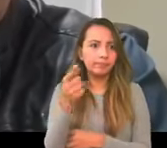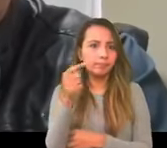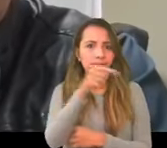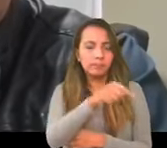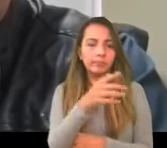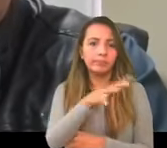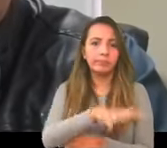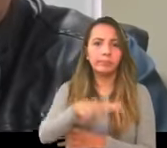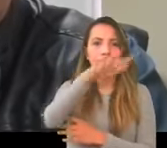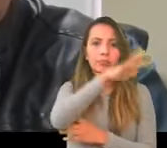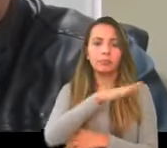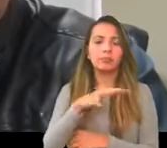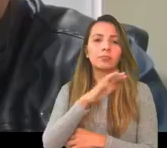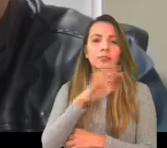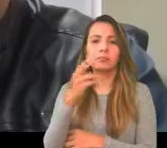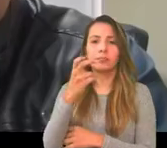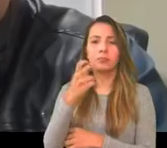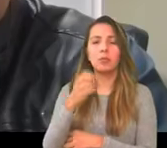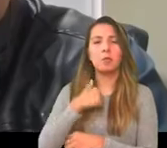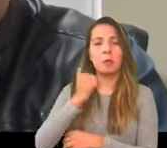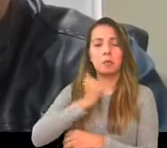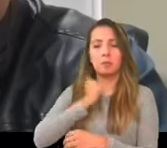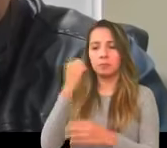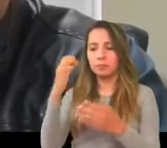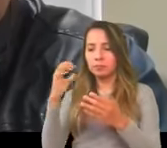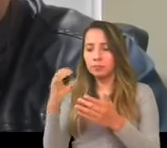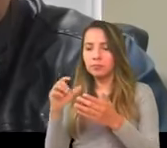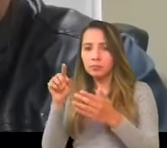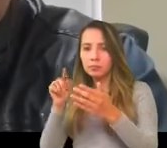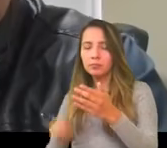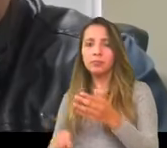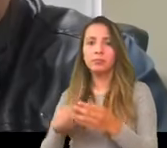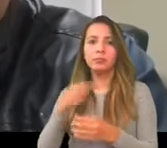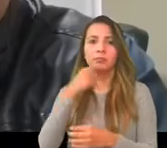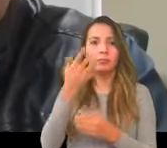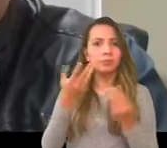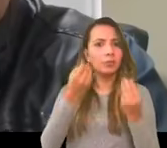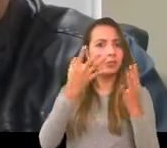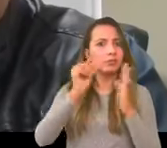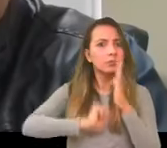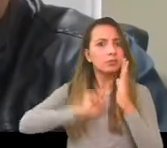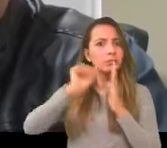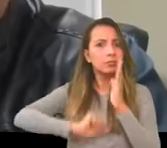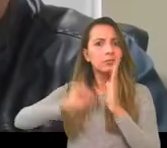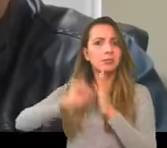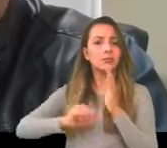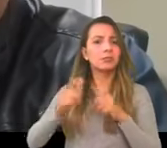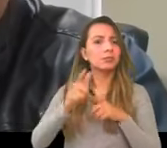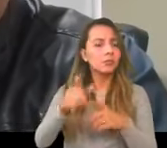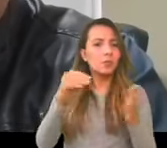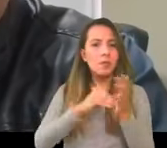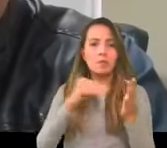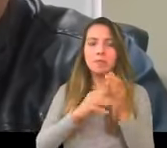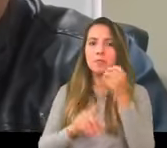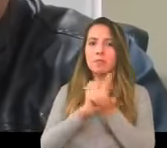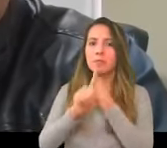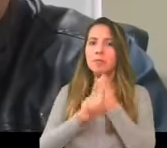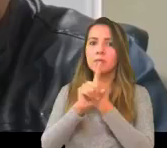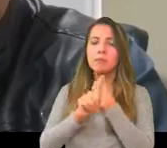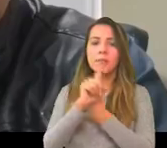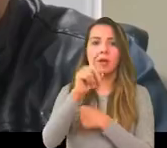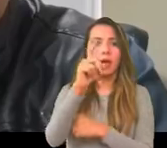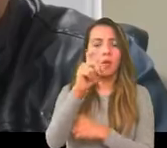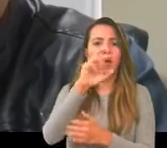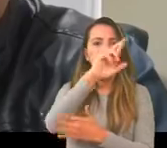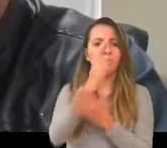a leer este importante comentario. Dice, al coser, ¿cuántas veces dices lo mismo y seguimos teniendo problemas con la distribución del agua? Pero el recibo siempre